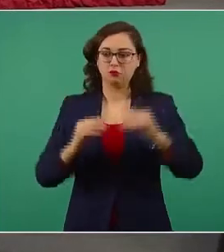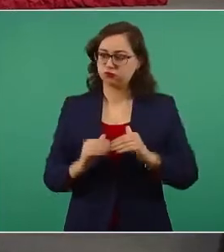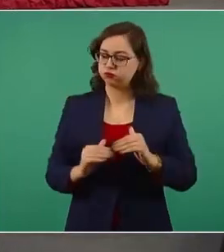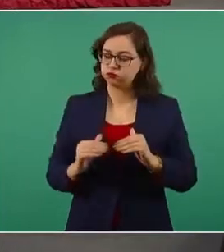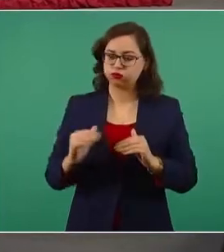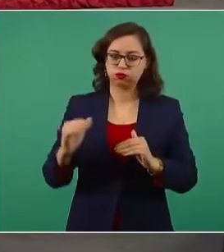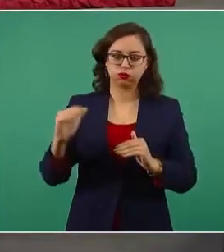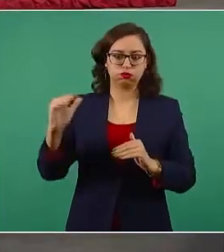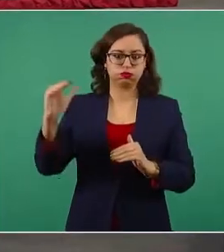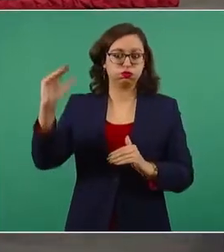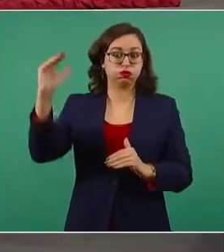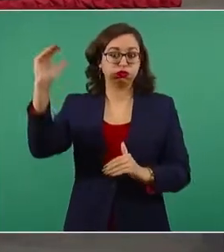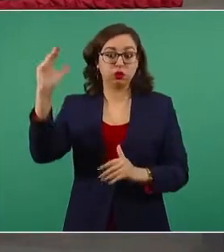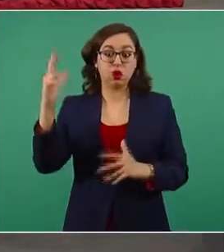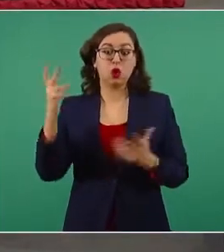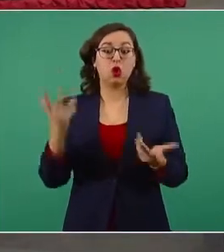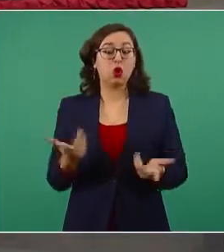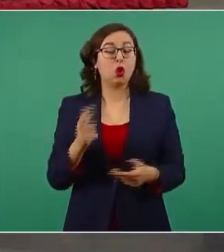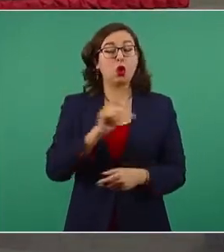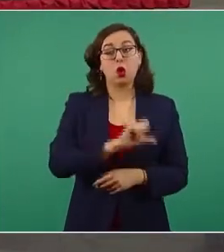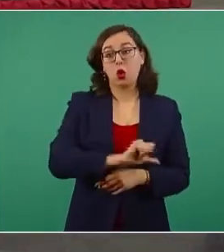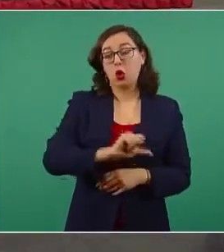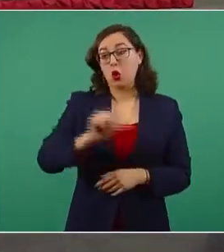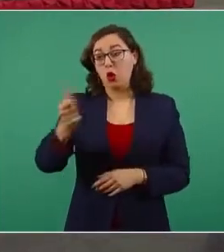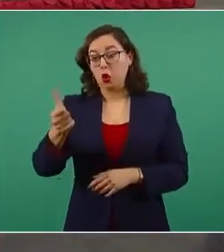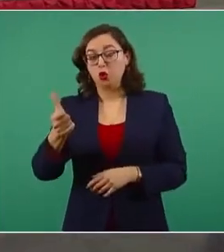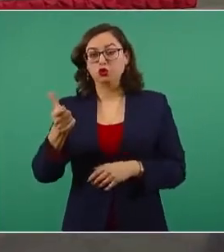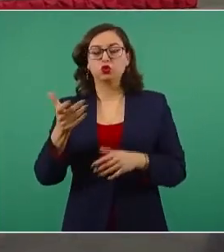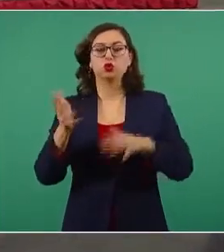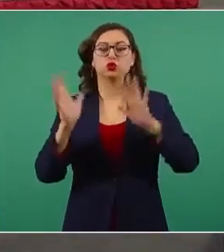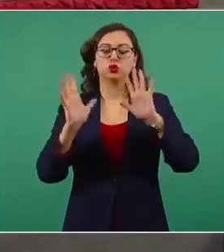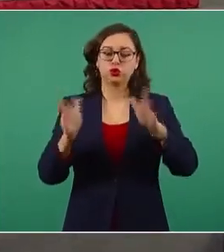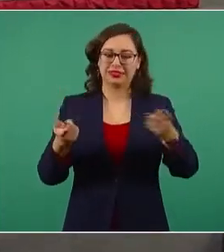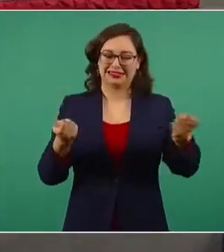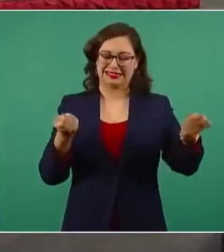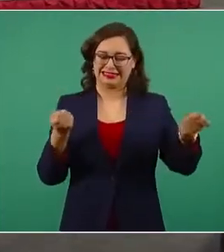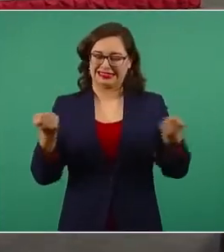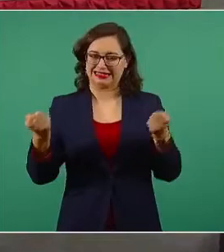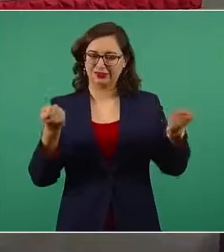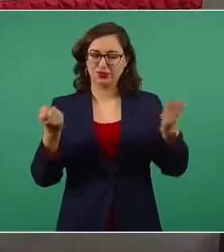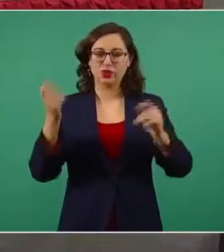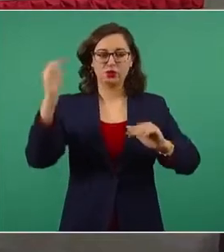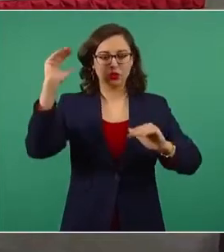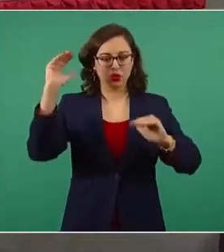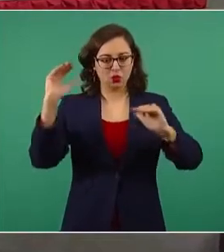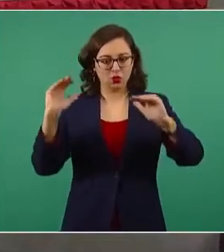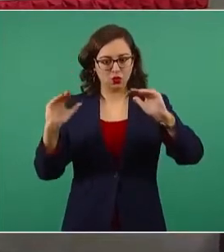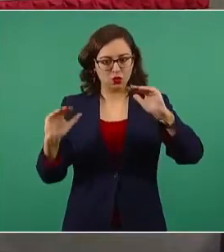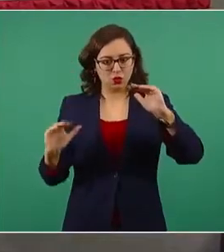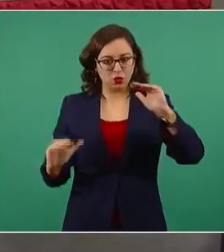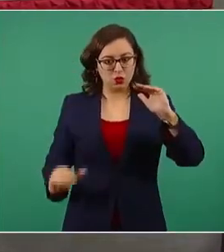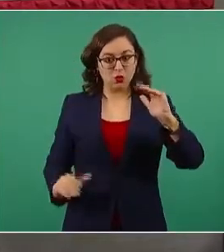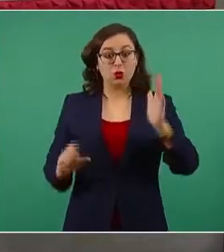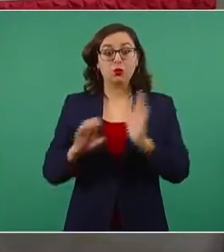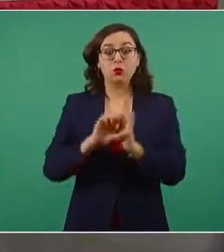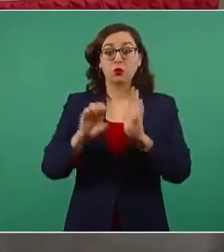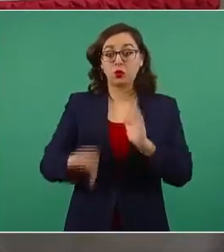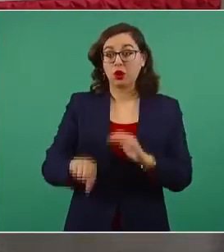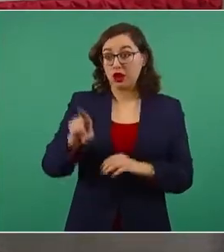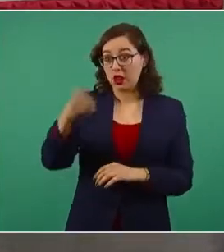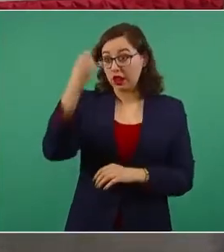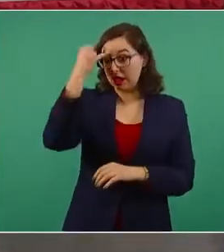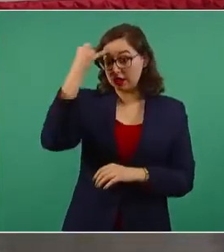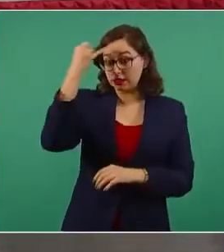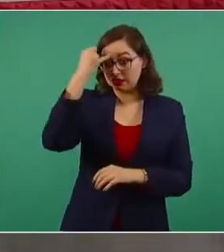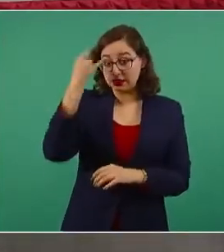casos, afortunadamente, ya empiezan a entrar en control países que tenían una gran intensidad epidémica. India, por ejemplo, lleva